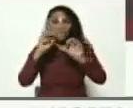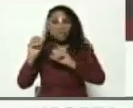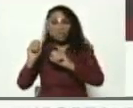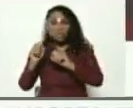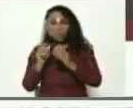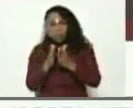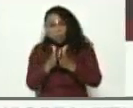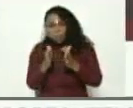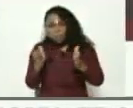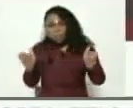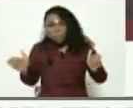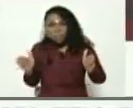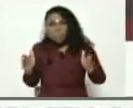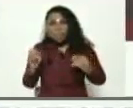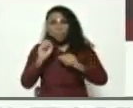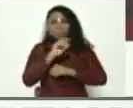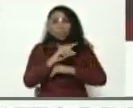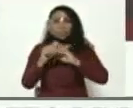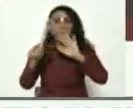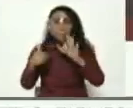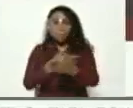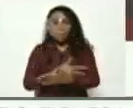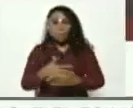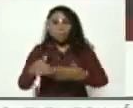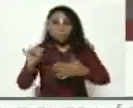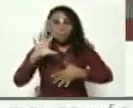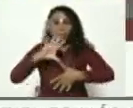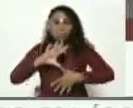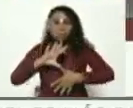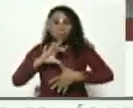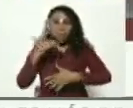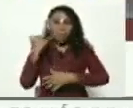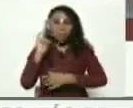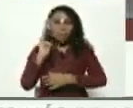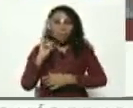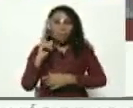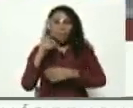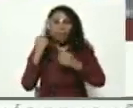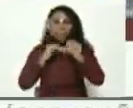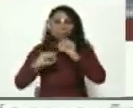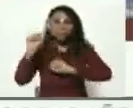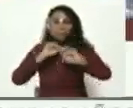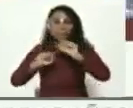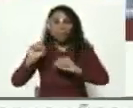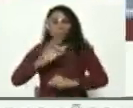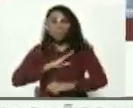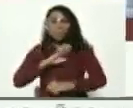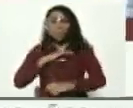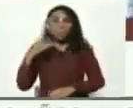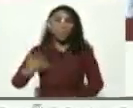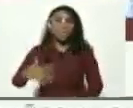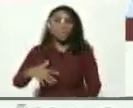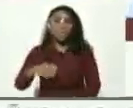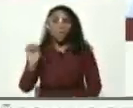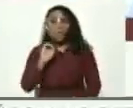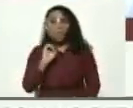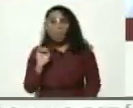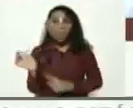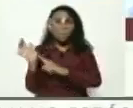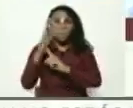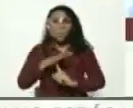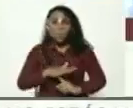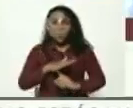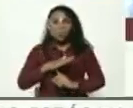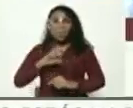latitud. 16 millones de americanos, dice, que defienden sus derechos o que están comprimidos por la